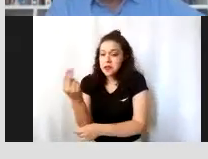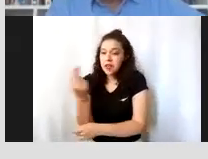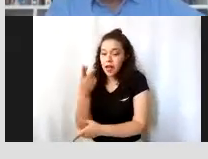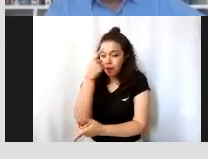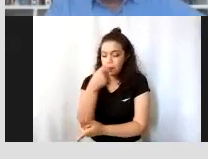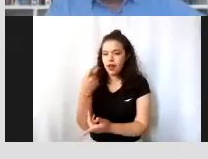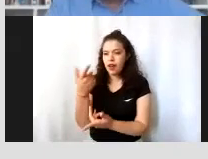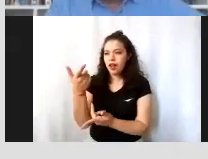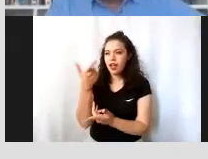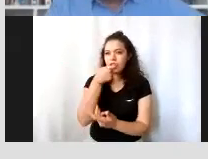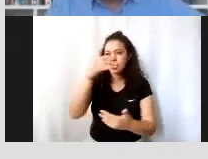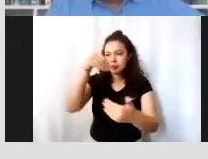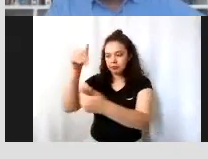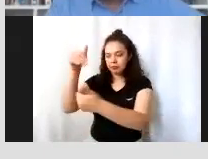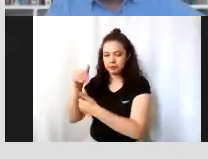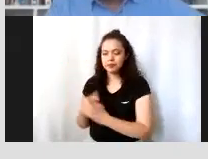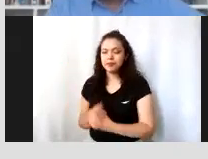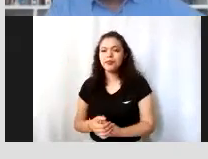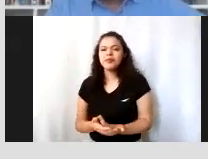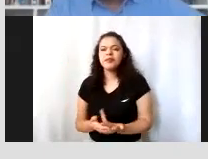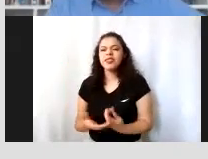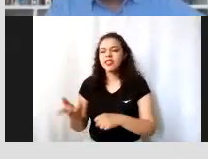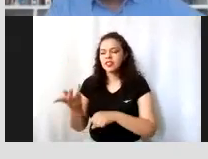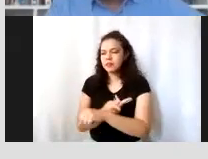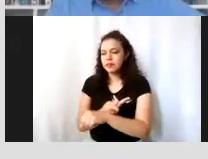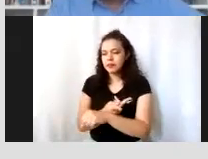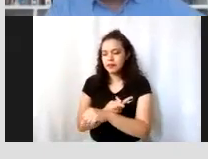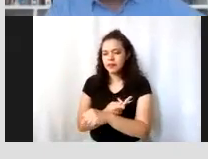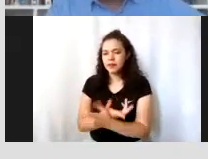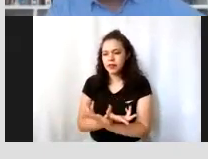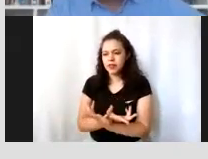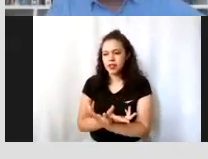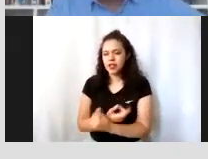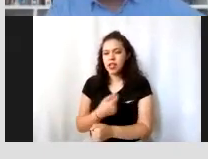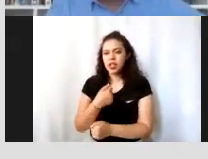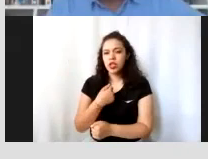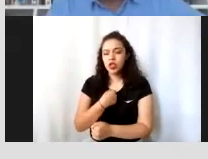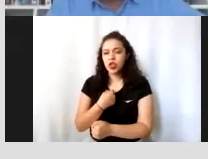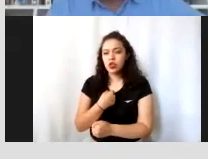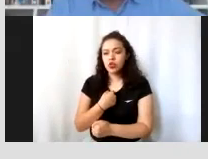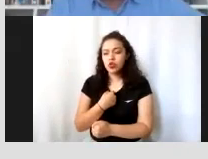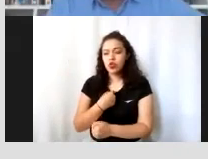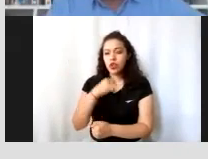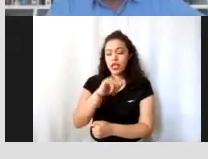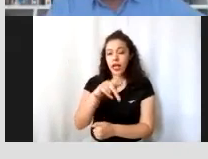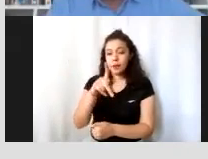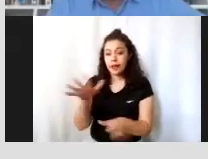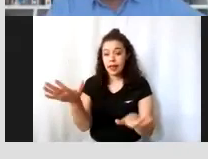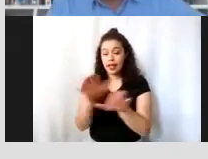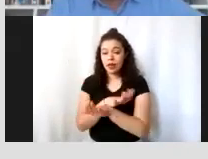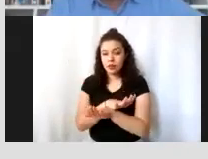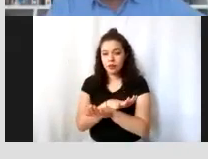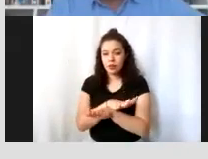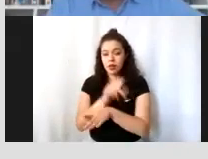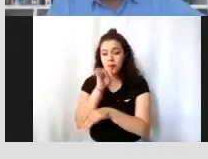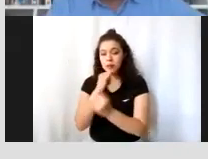¿no? ¿Qué sucede si yo voy a cambiar de IAP, por decirlo así? Voy a seguir trabajando con la